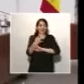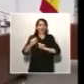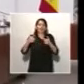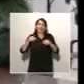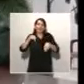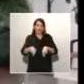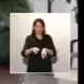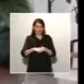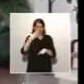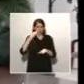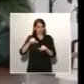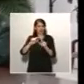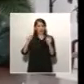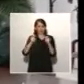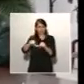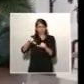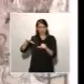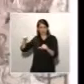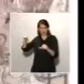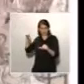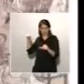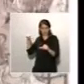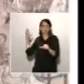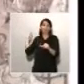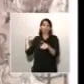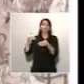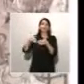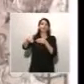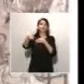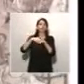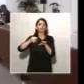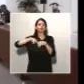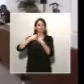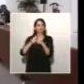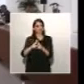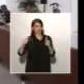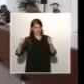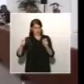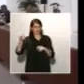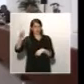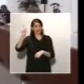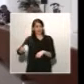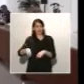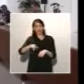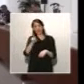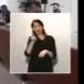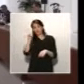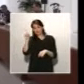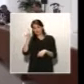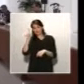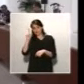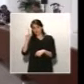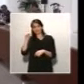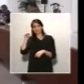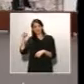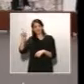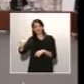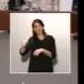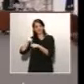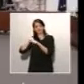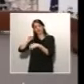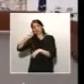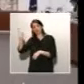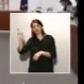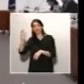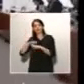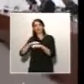en futuras ocasiones. Y esta otra es la imagen de la reunión del Comité Técnico de Gestión del Coronavirus, que ha tenido